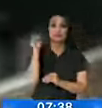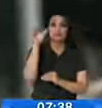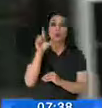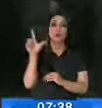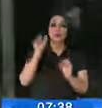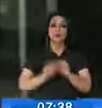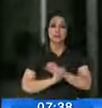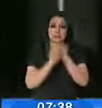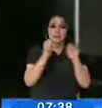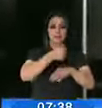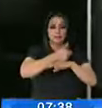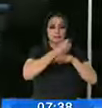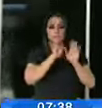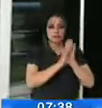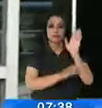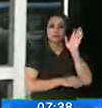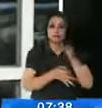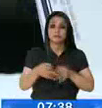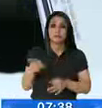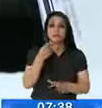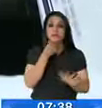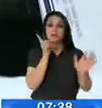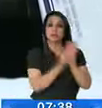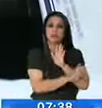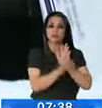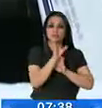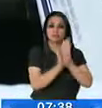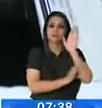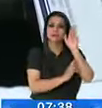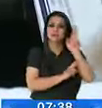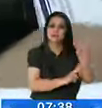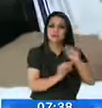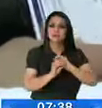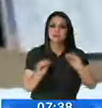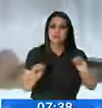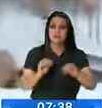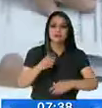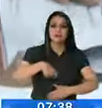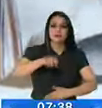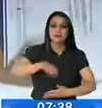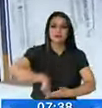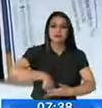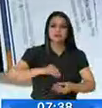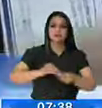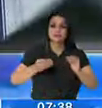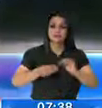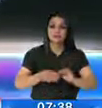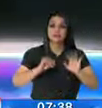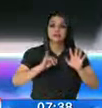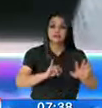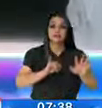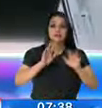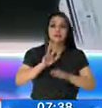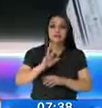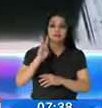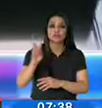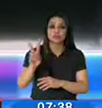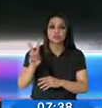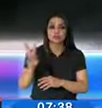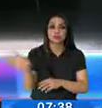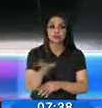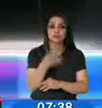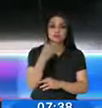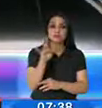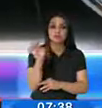Corte Constitucional una demanda de inconstitucionalidad del decreto ejecutivo número 632 de 17